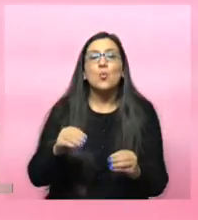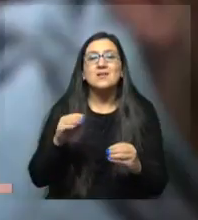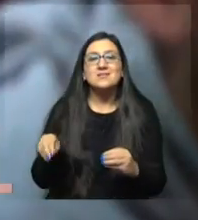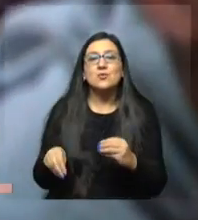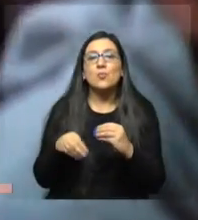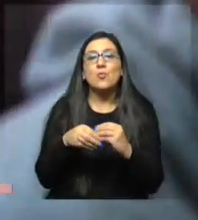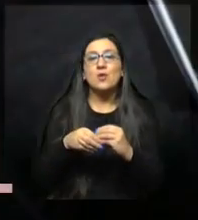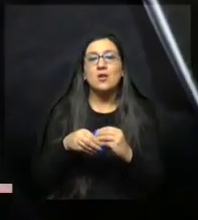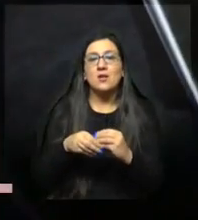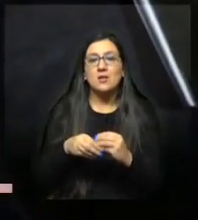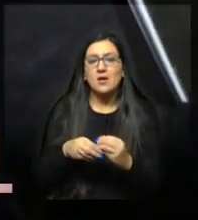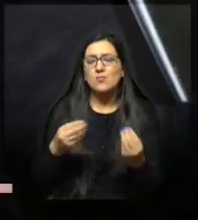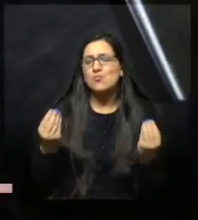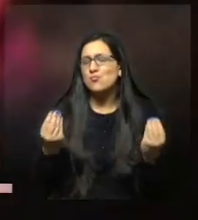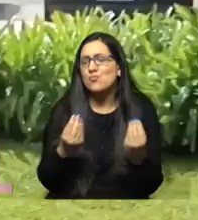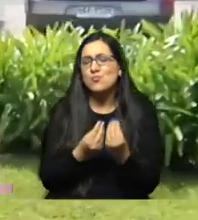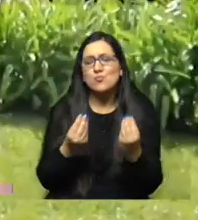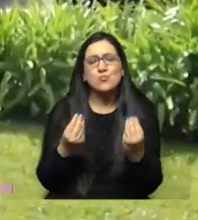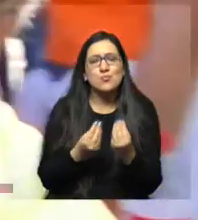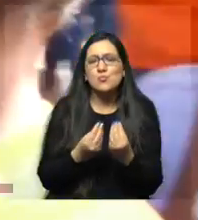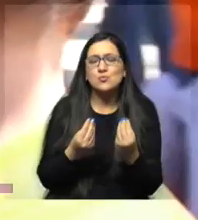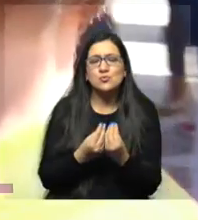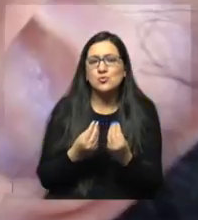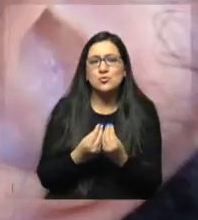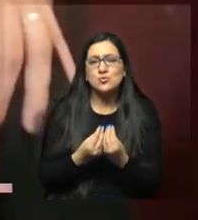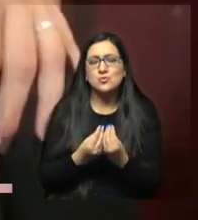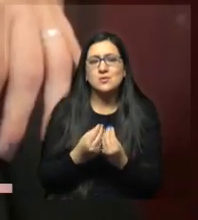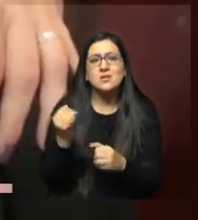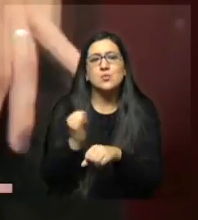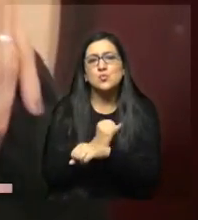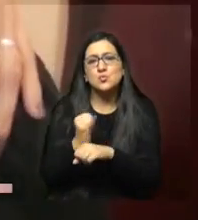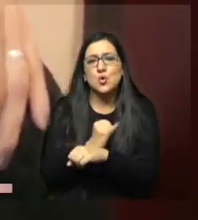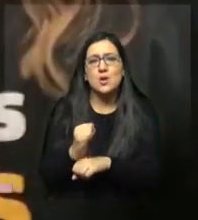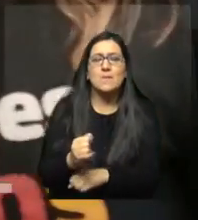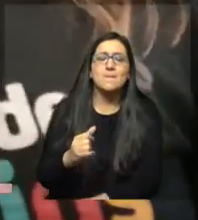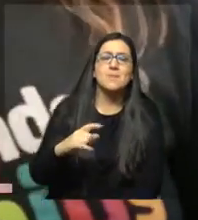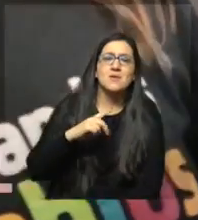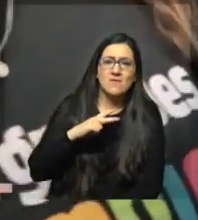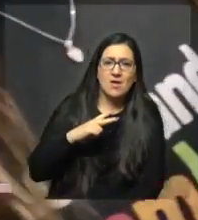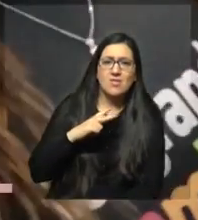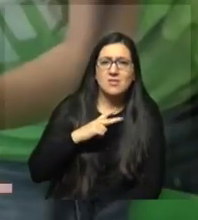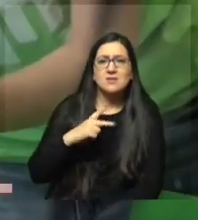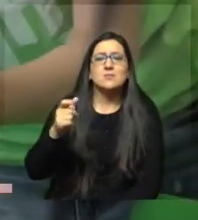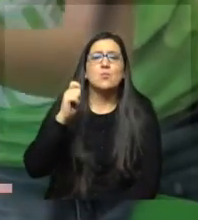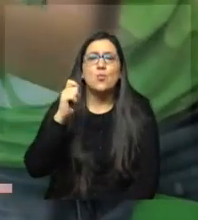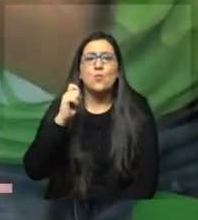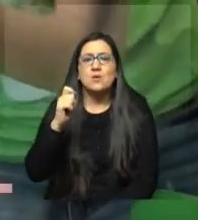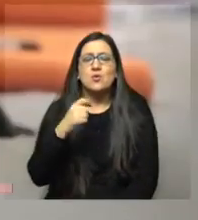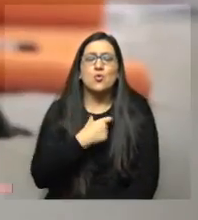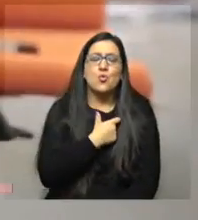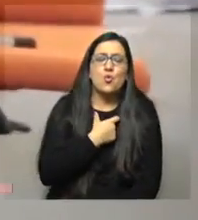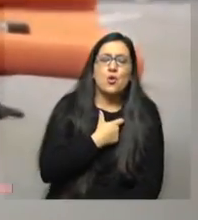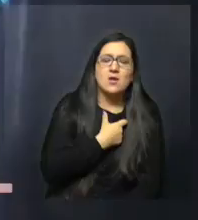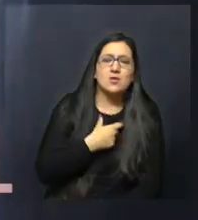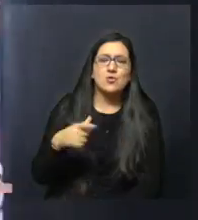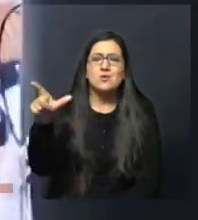incorporado en estos 20 años? Muchísimos, en realidad. De instituciones como privadas, instituciones públicas, colegios, liceos,